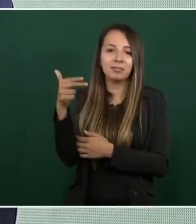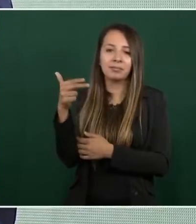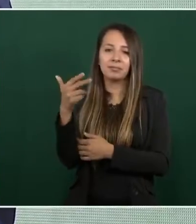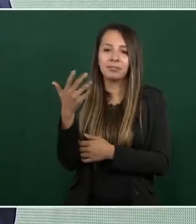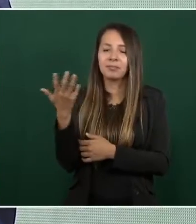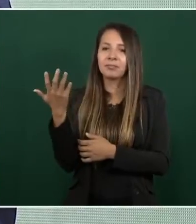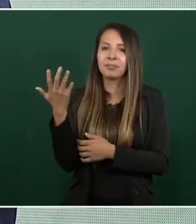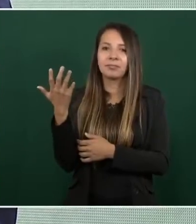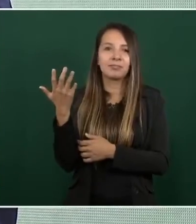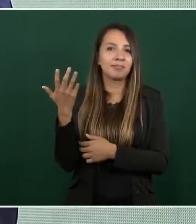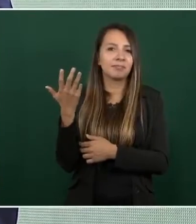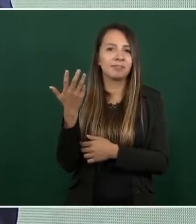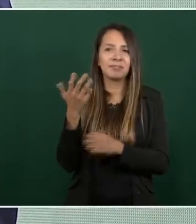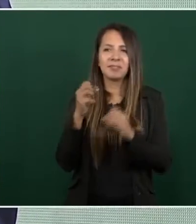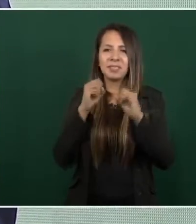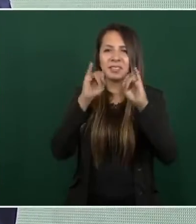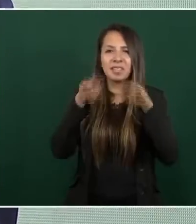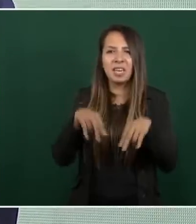sin